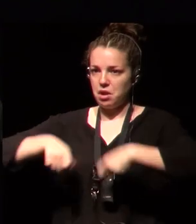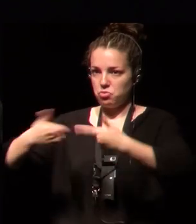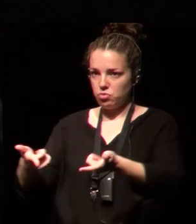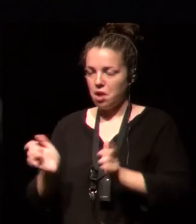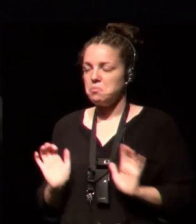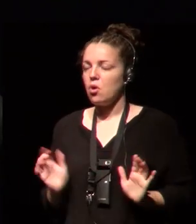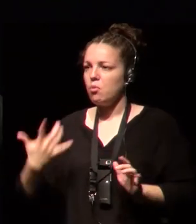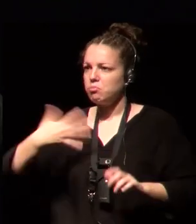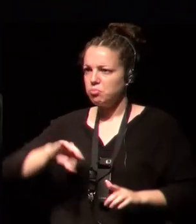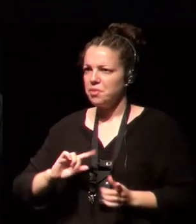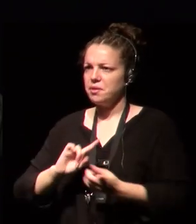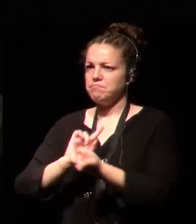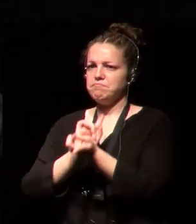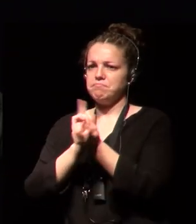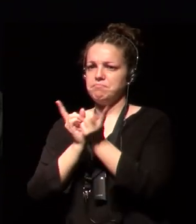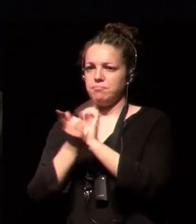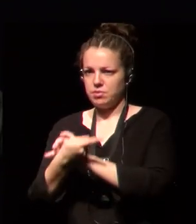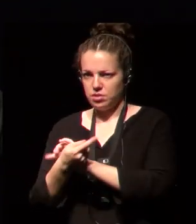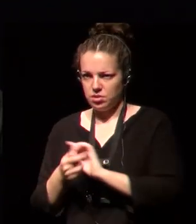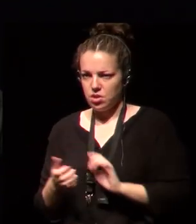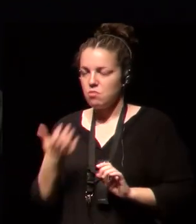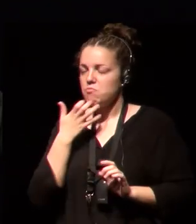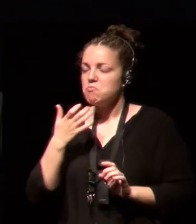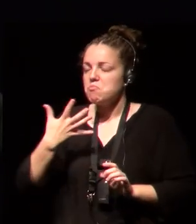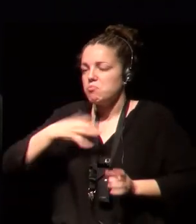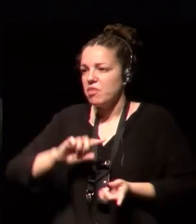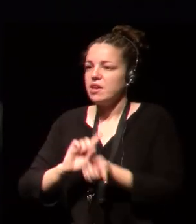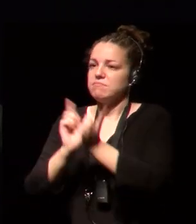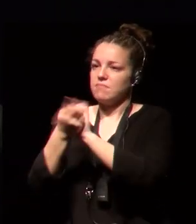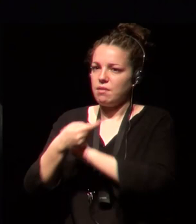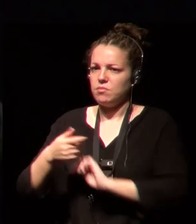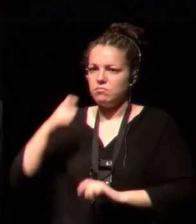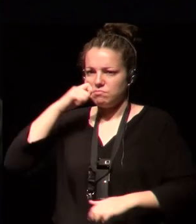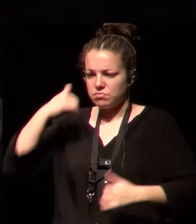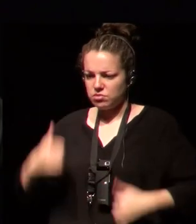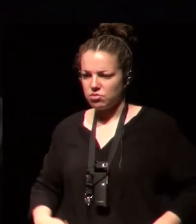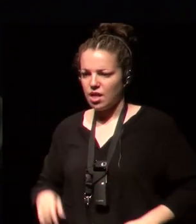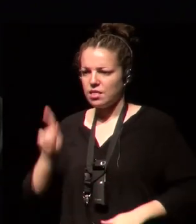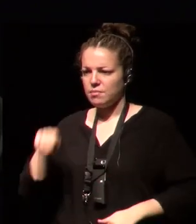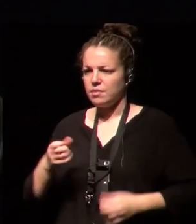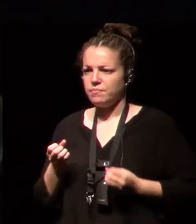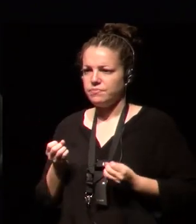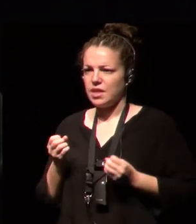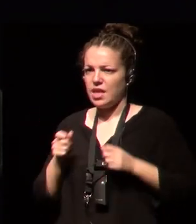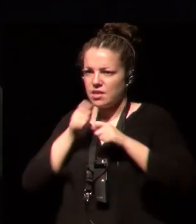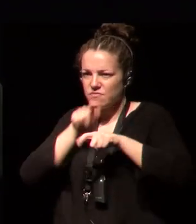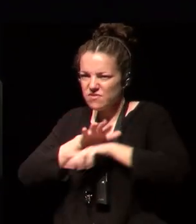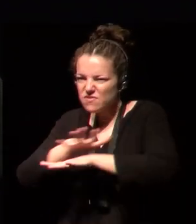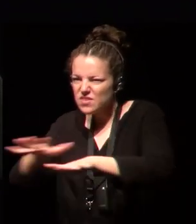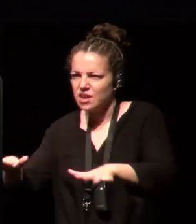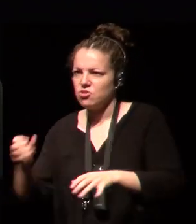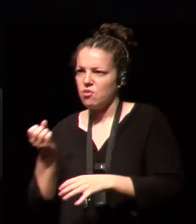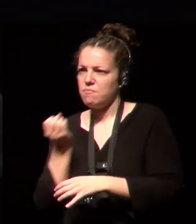al ser humano, que es la invasión por una planta que se llama camalote, del Guadiana a su paso por la provincia